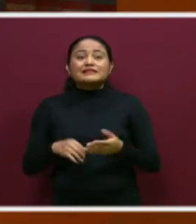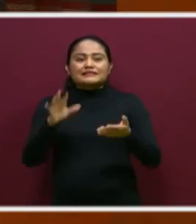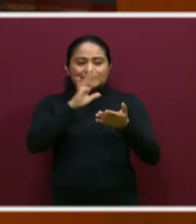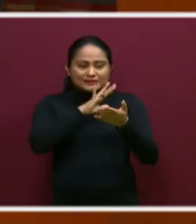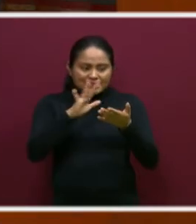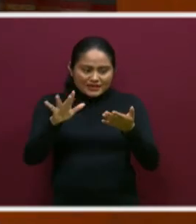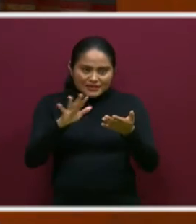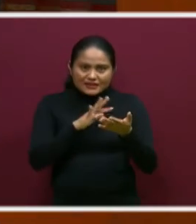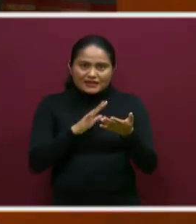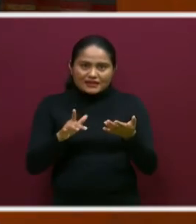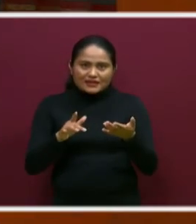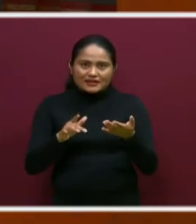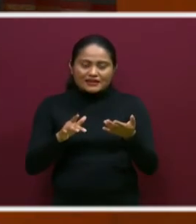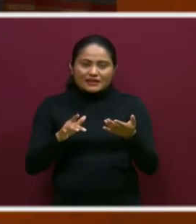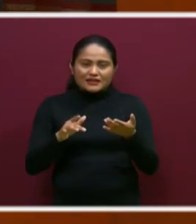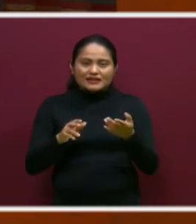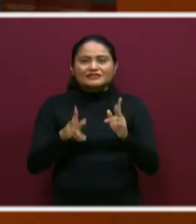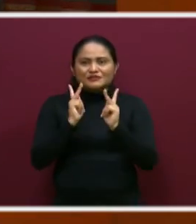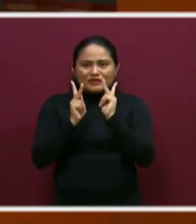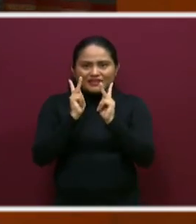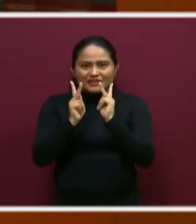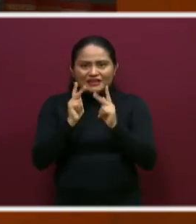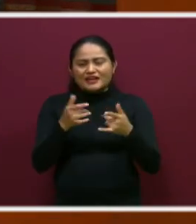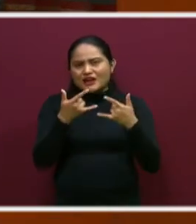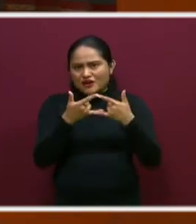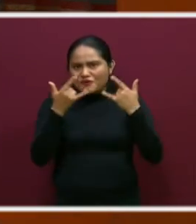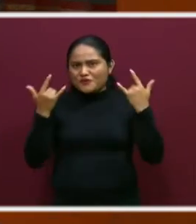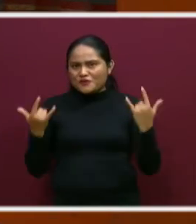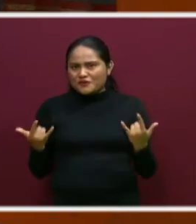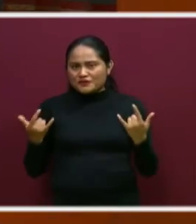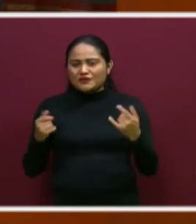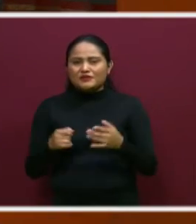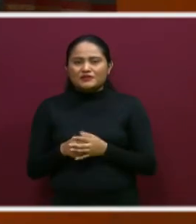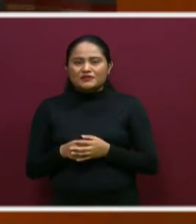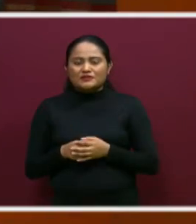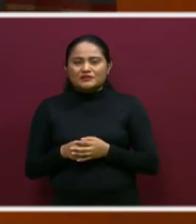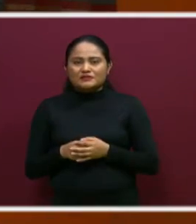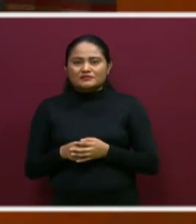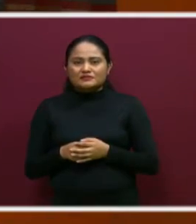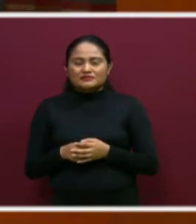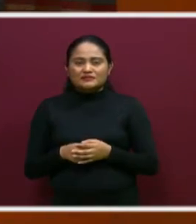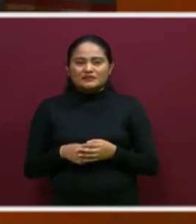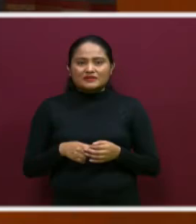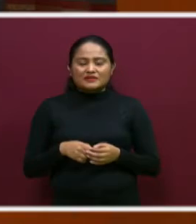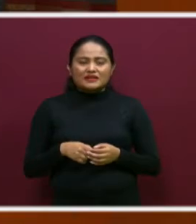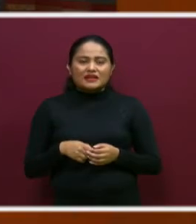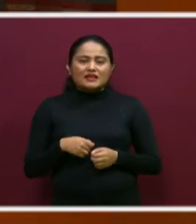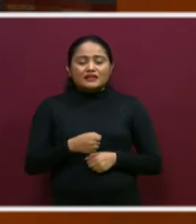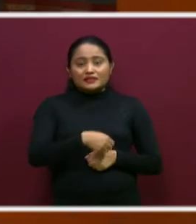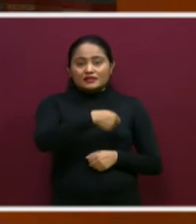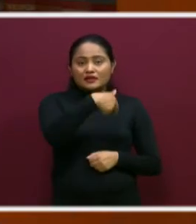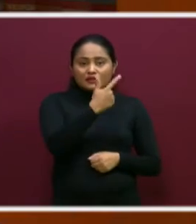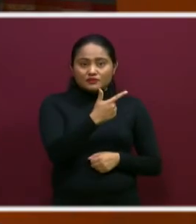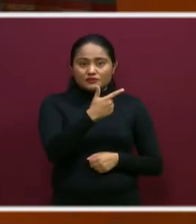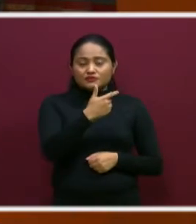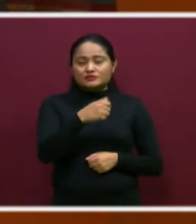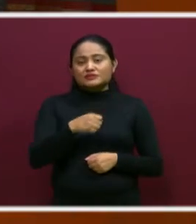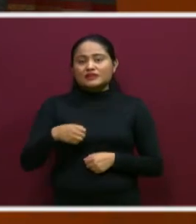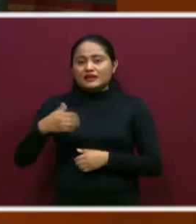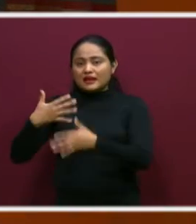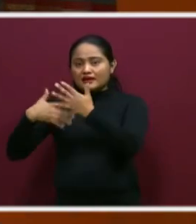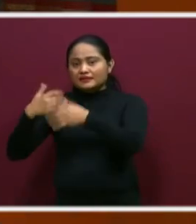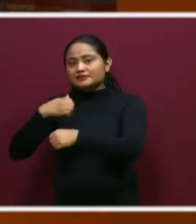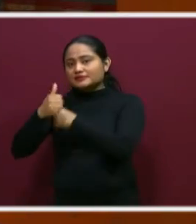platicará sobre textos infantiles o de jóvenes y va dirigido para un público de 12 a 15 años este taller de aprende escribir un cuento